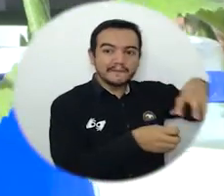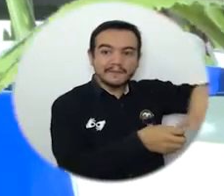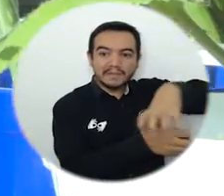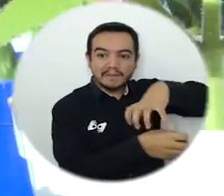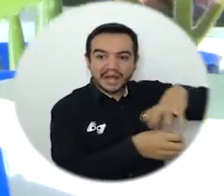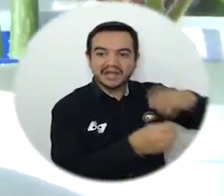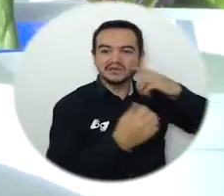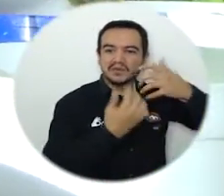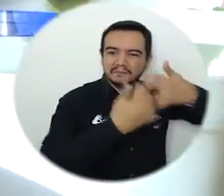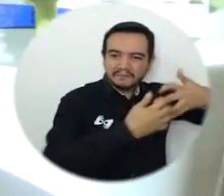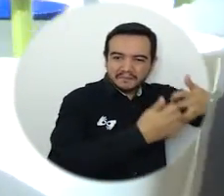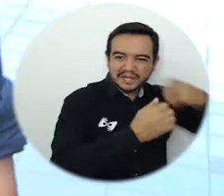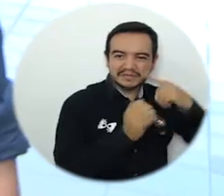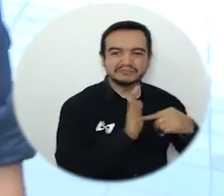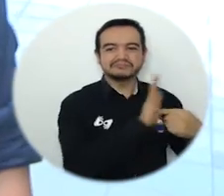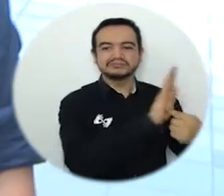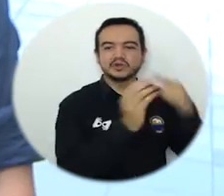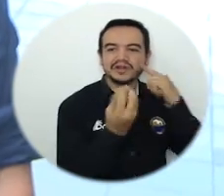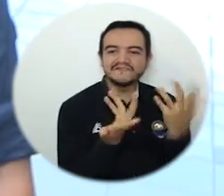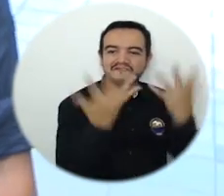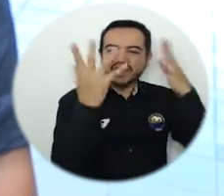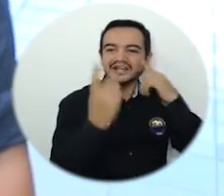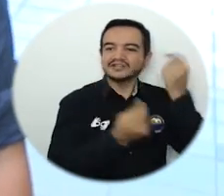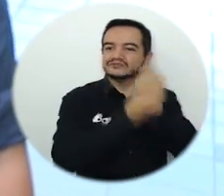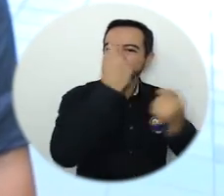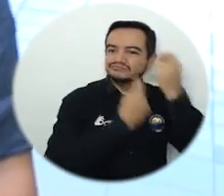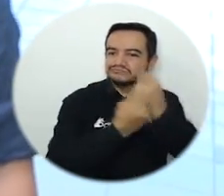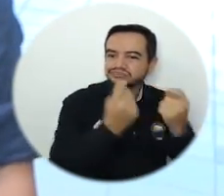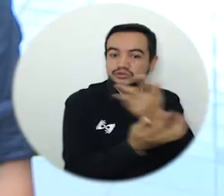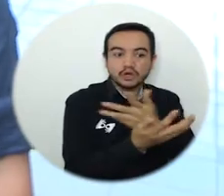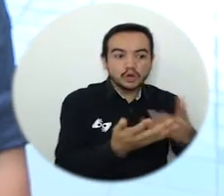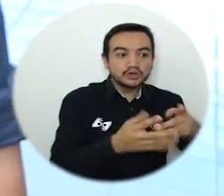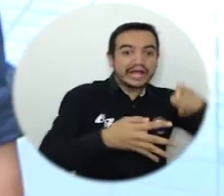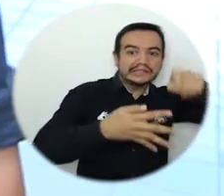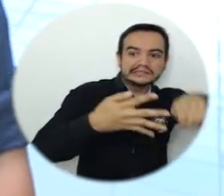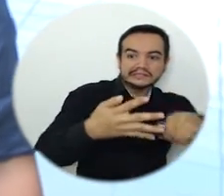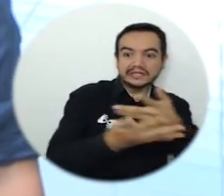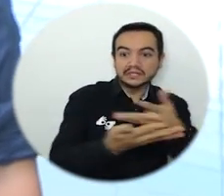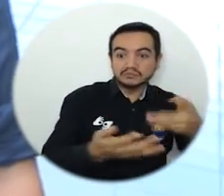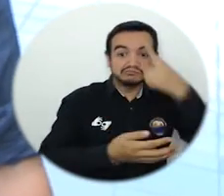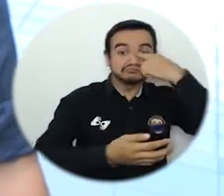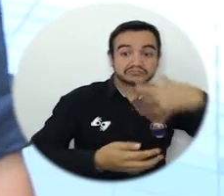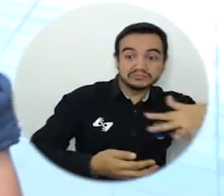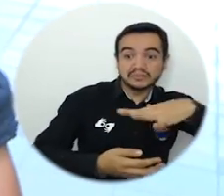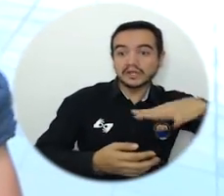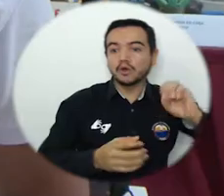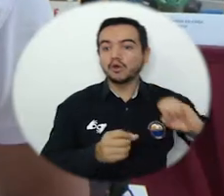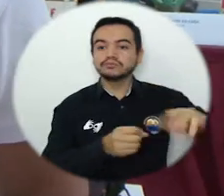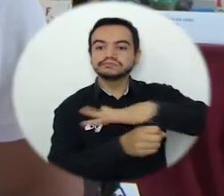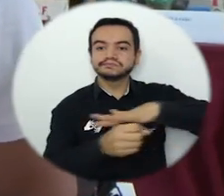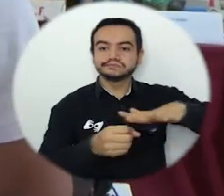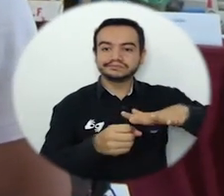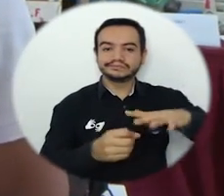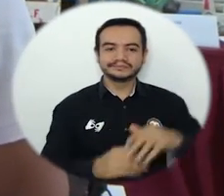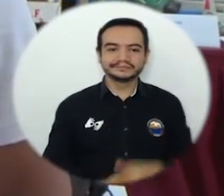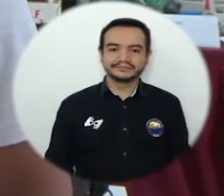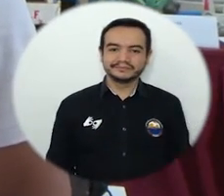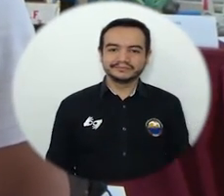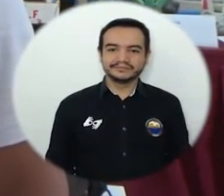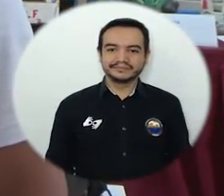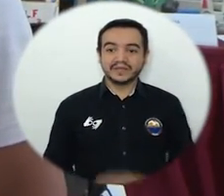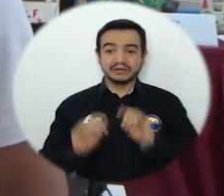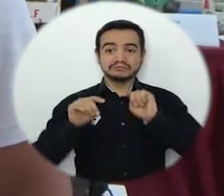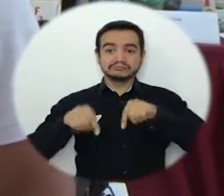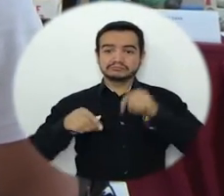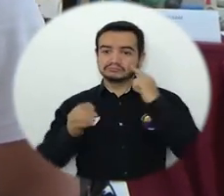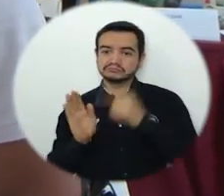del barrio para solucionar las necesidades que puedan tener en Santa Marta y en la región. Este emprendimiento trata